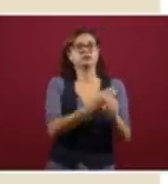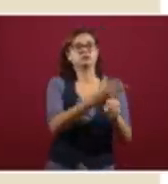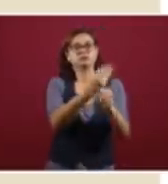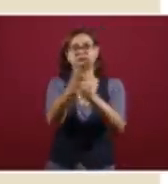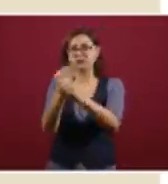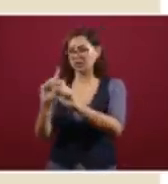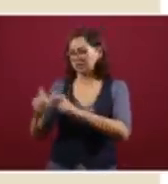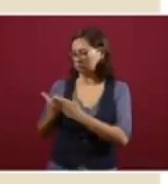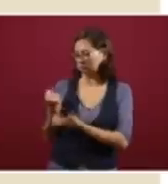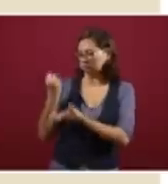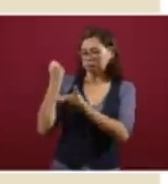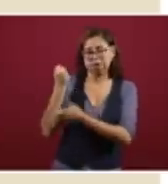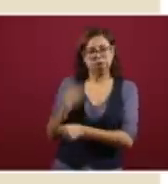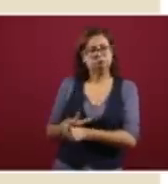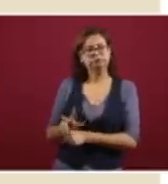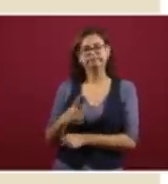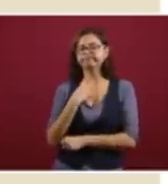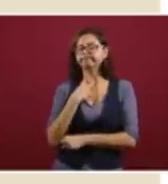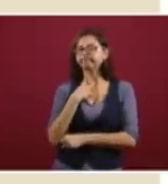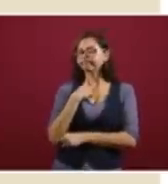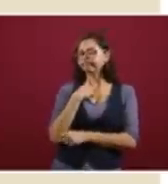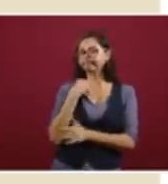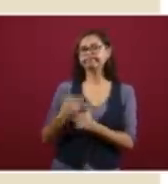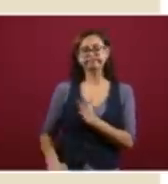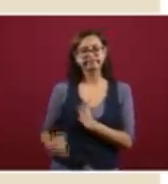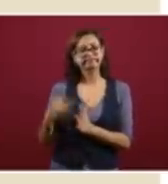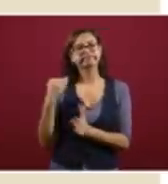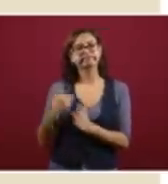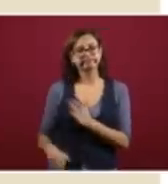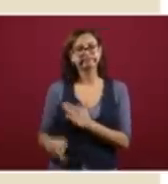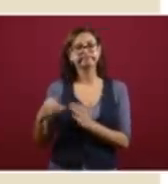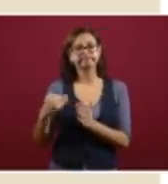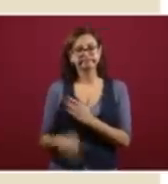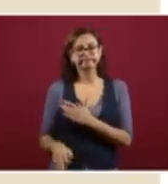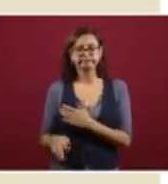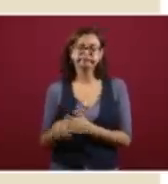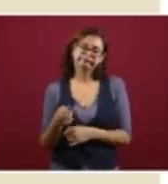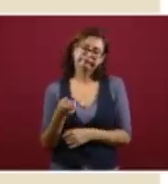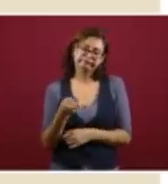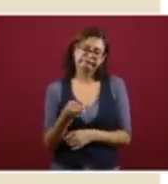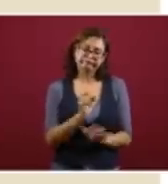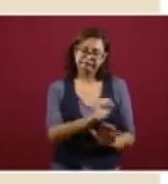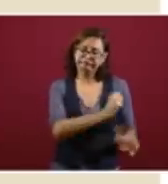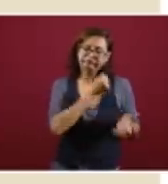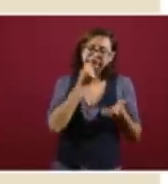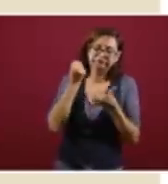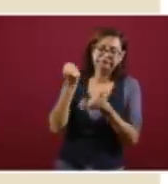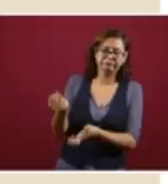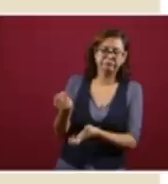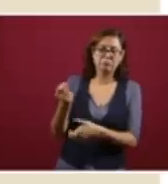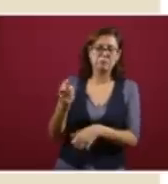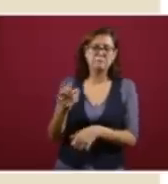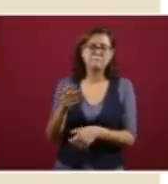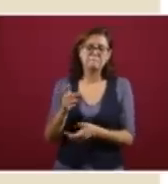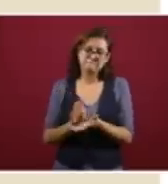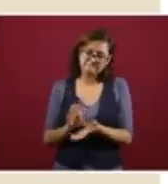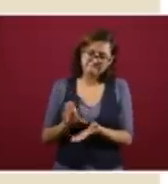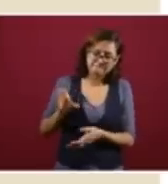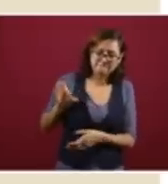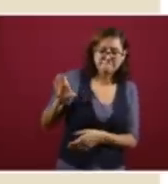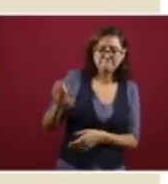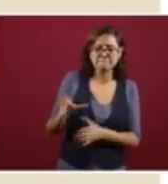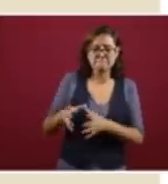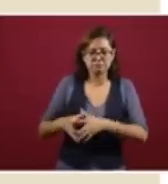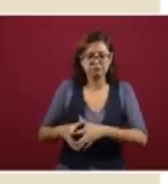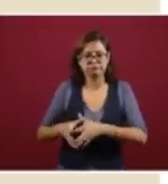ser suficientes los recursos que restaban todavía del Fonden y de los seguros. Entonces, se destinó recurso